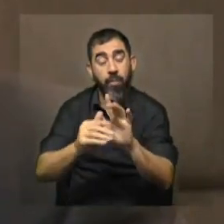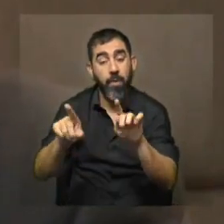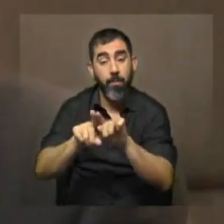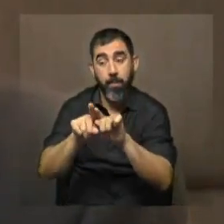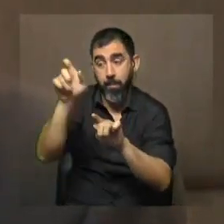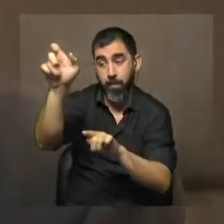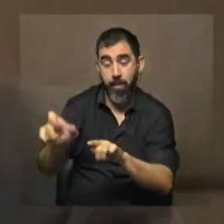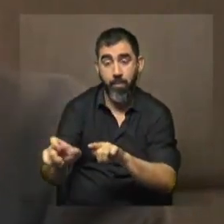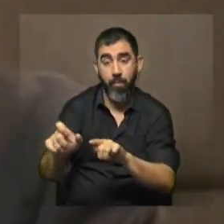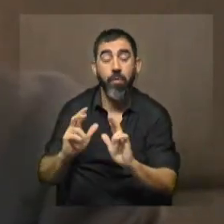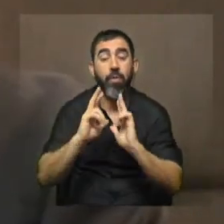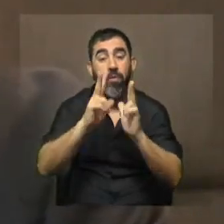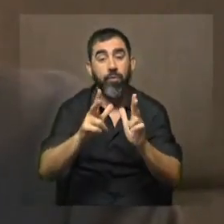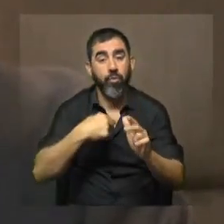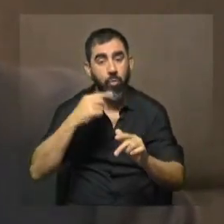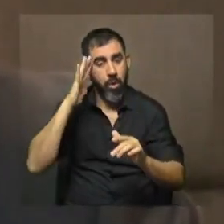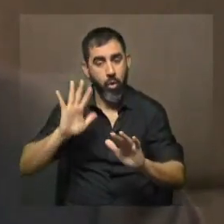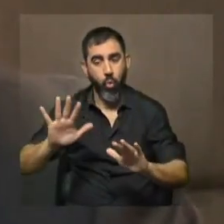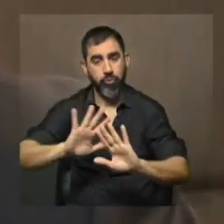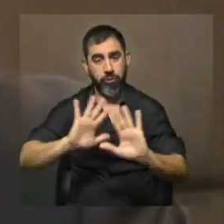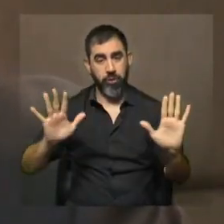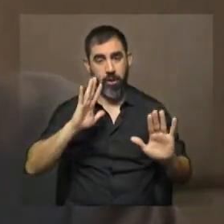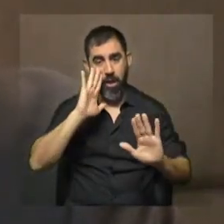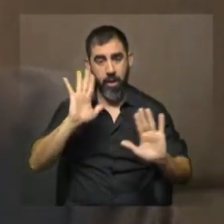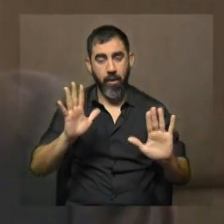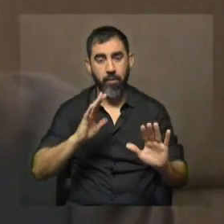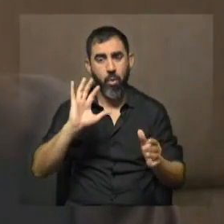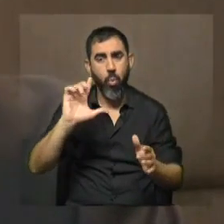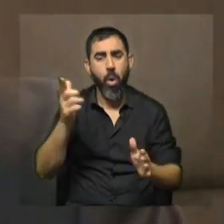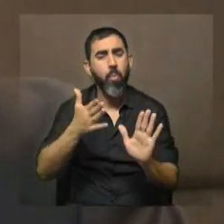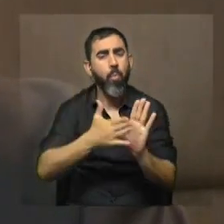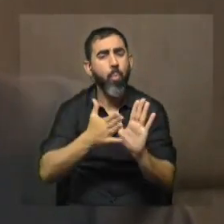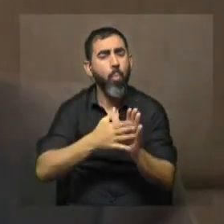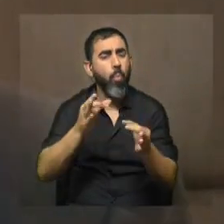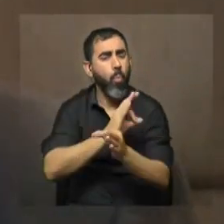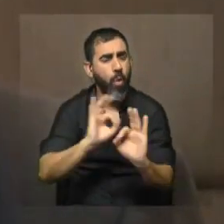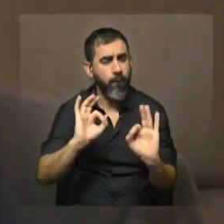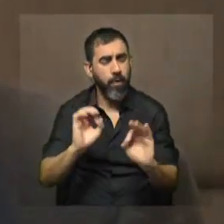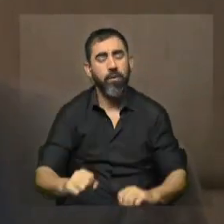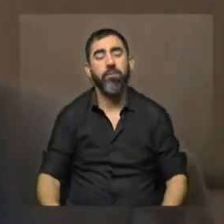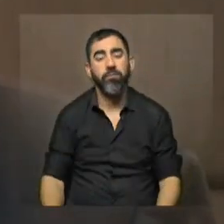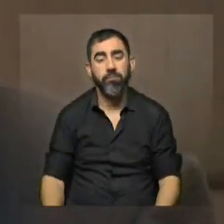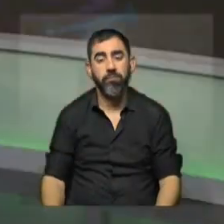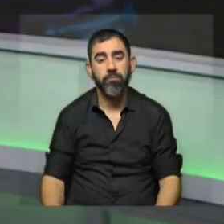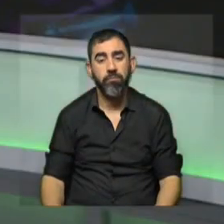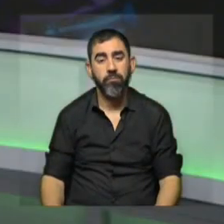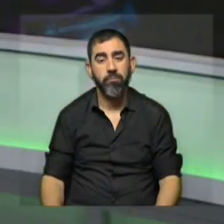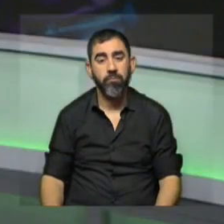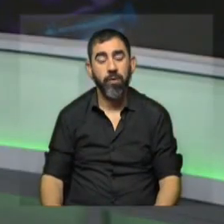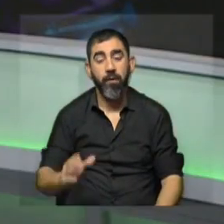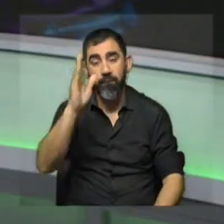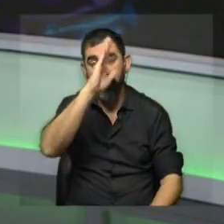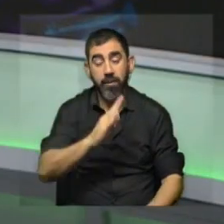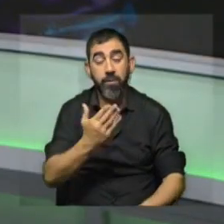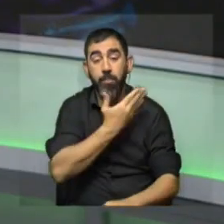Carone, quien sigue manteniendo su inocencia y asegurando que no hay pruebas que confirmen la relación. Y en Brasil,